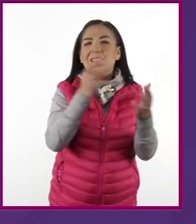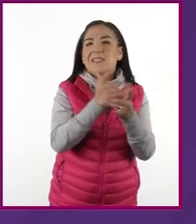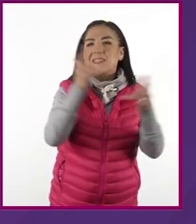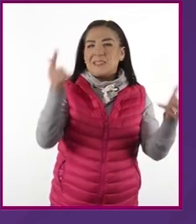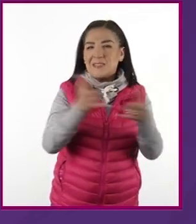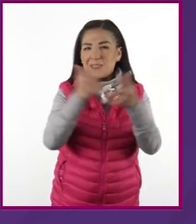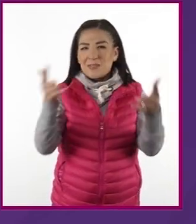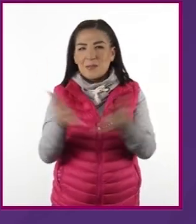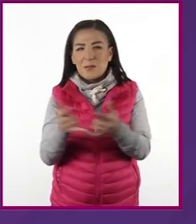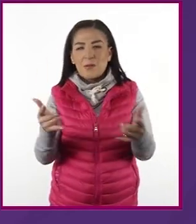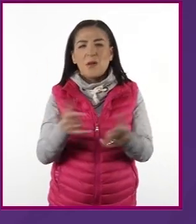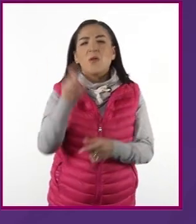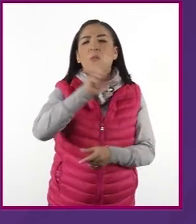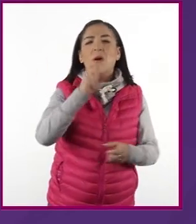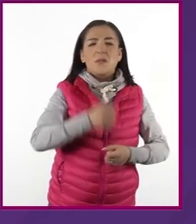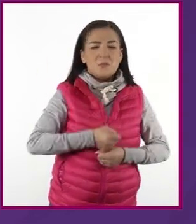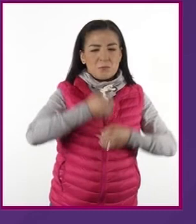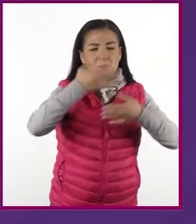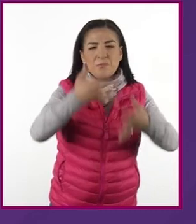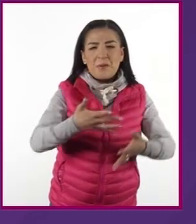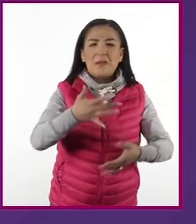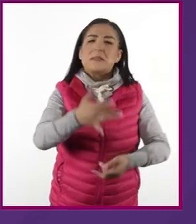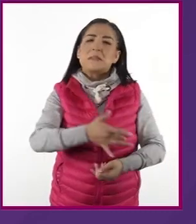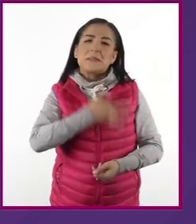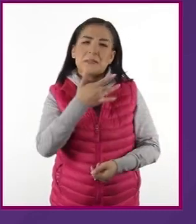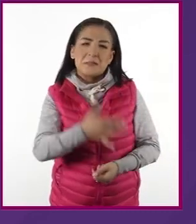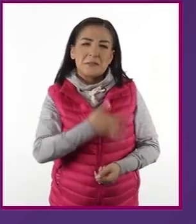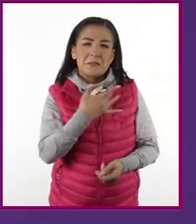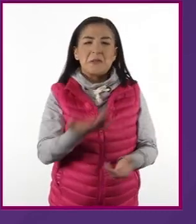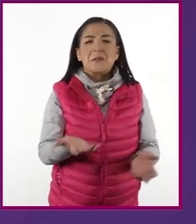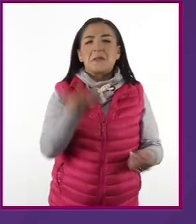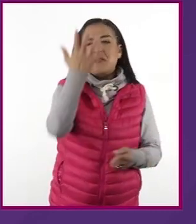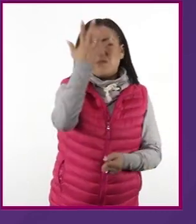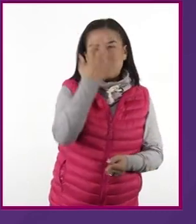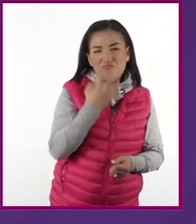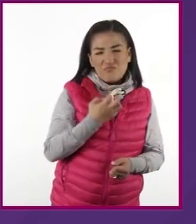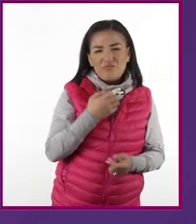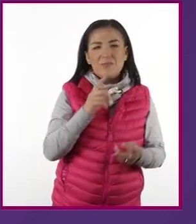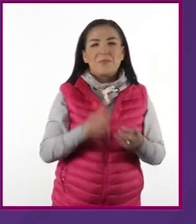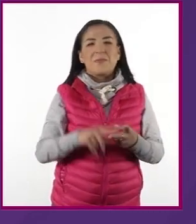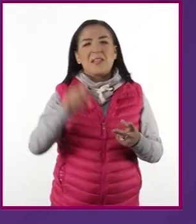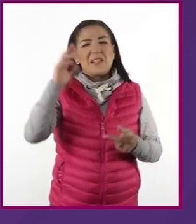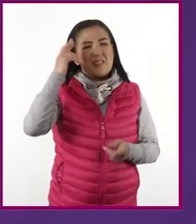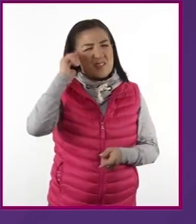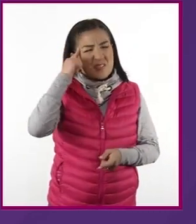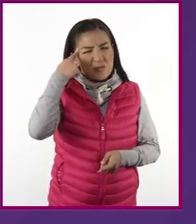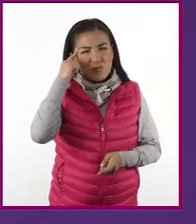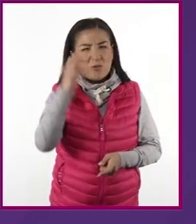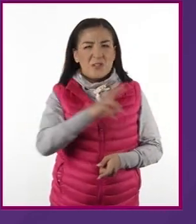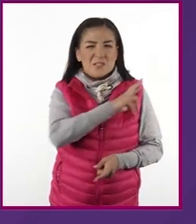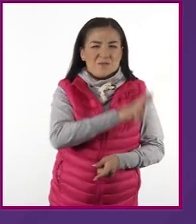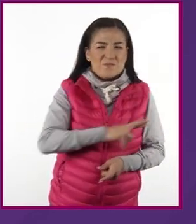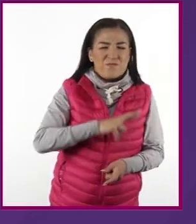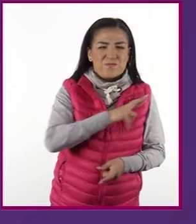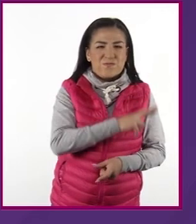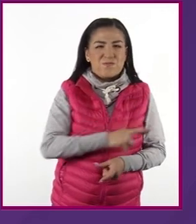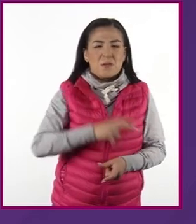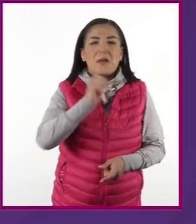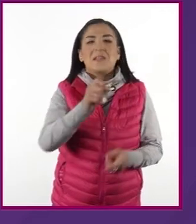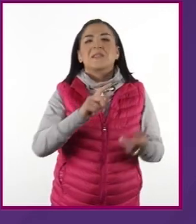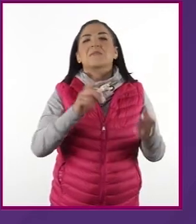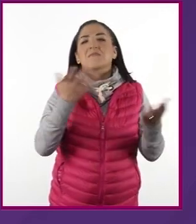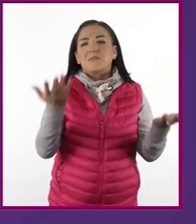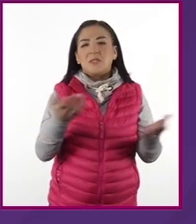expresan sentimientos de insatisfacción o frustración frente a la realidad de los